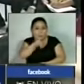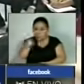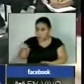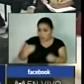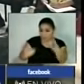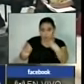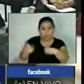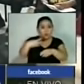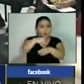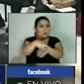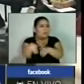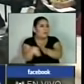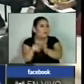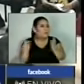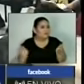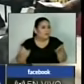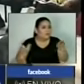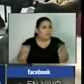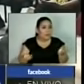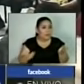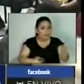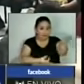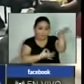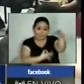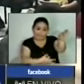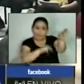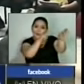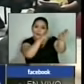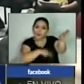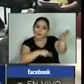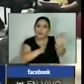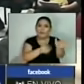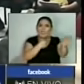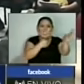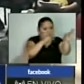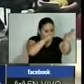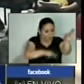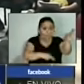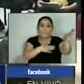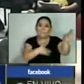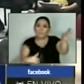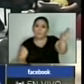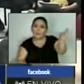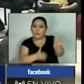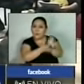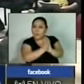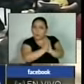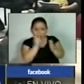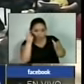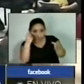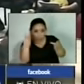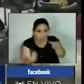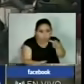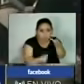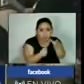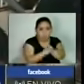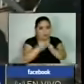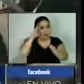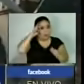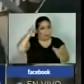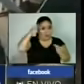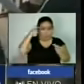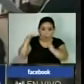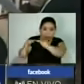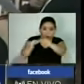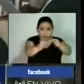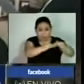los diputados es que esta pieza o esta solicitud de parte del Ejecutivo no incluye el encierro total, pero